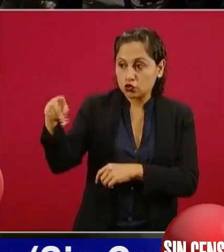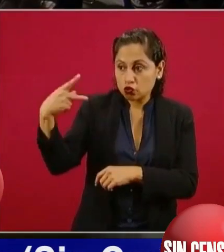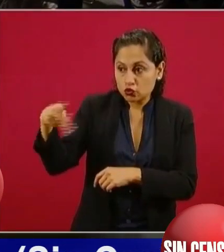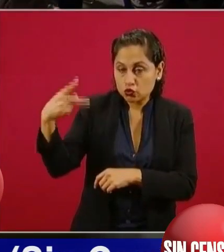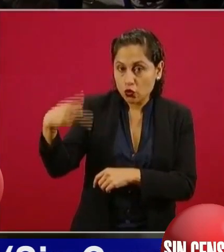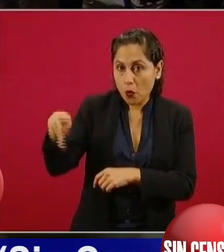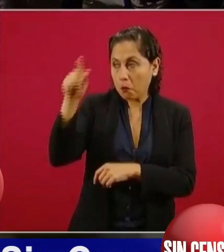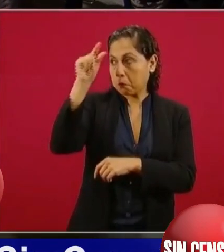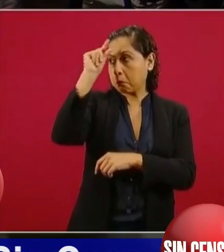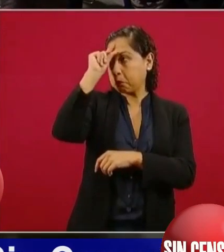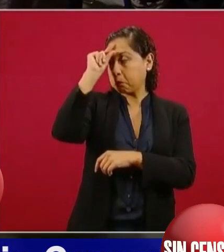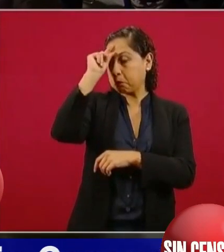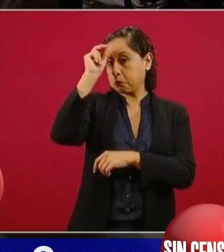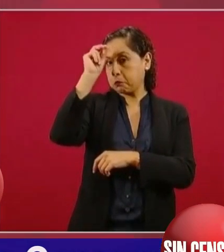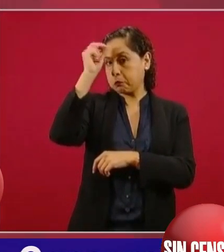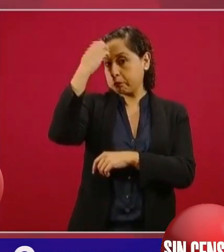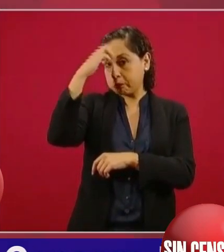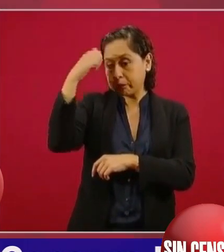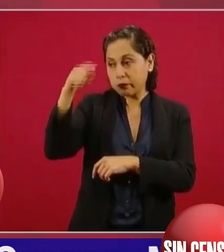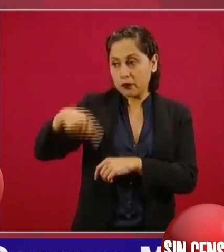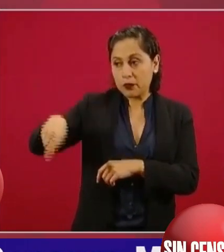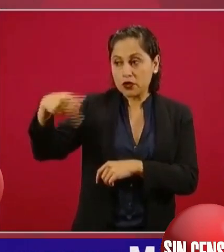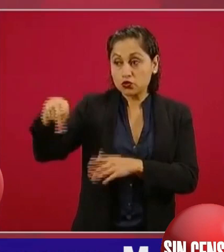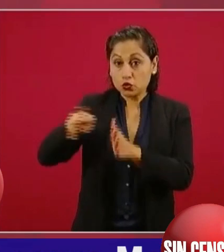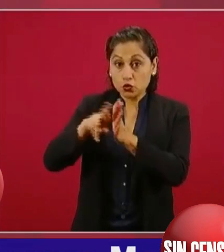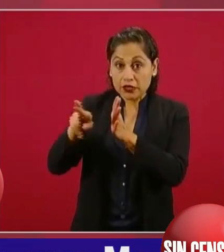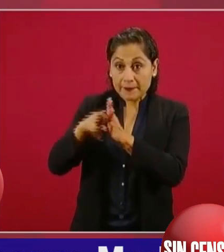orgánicos. Esto no.